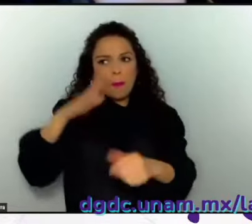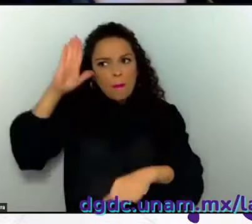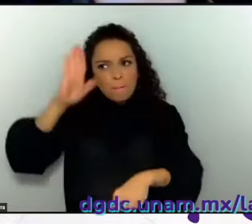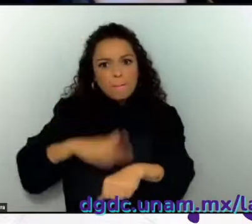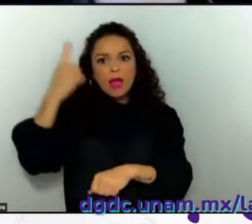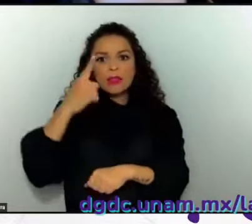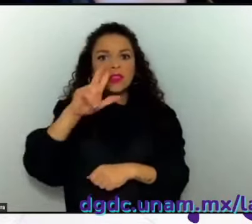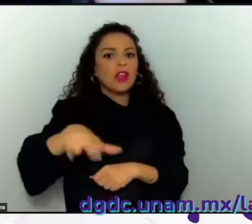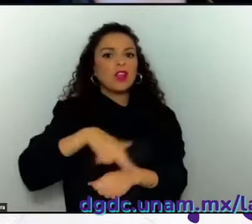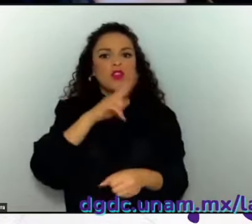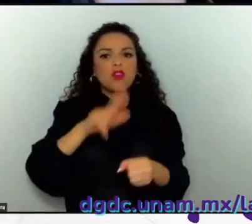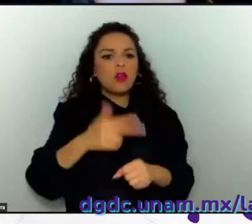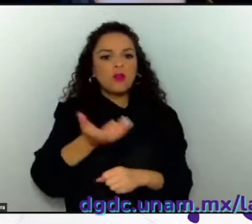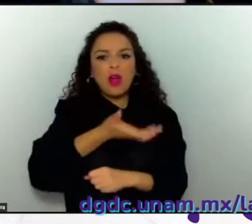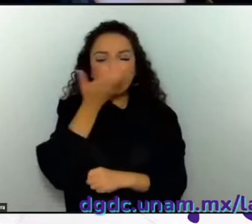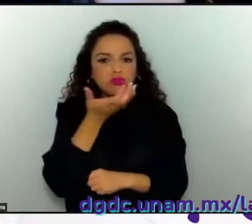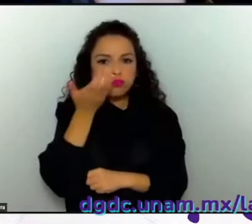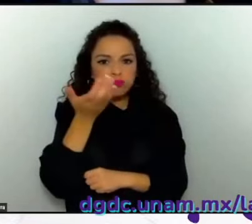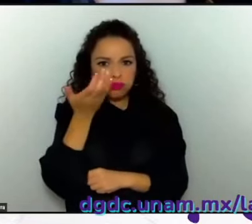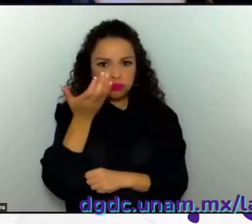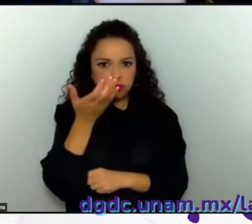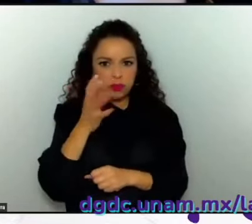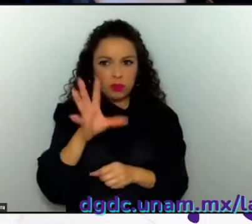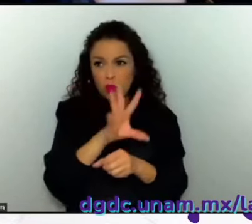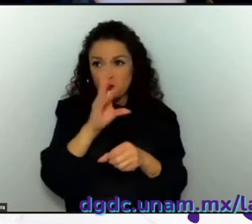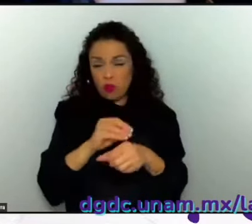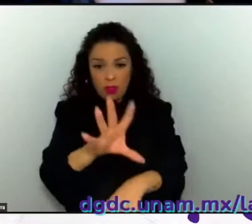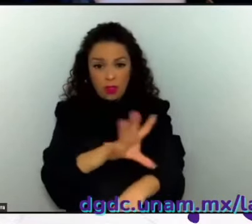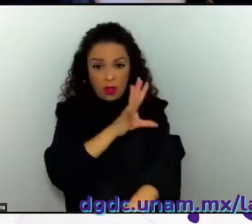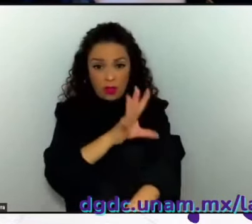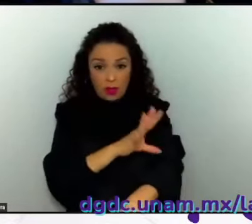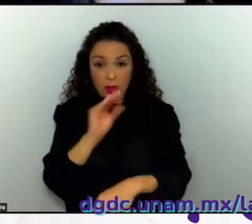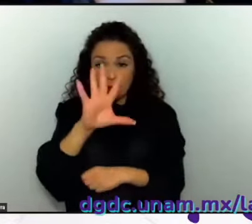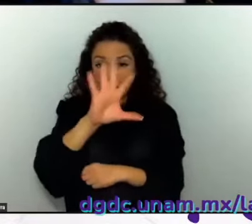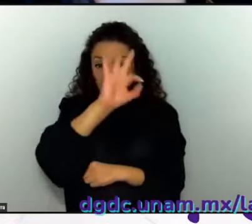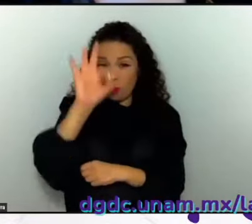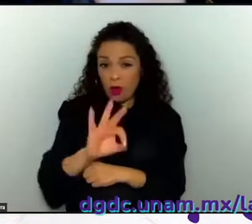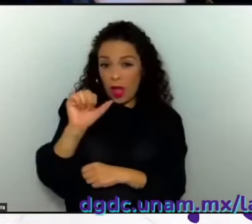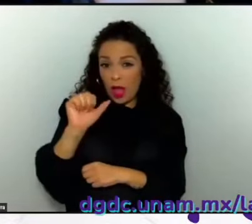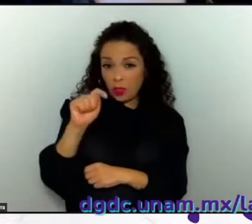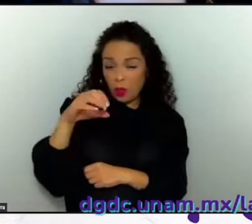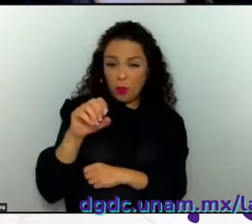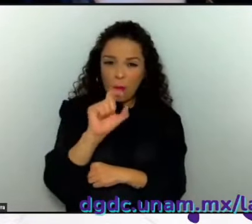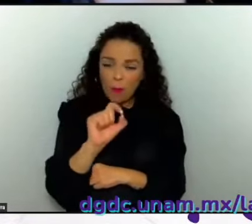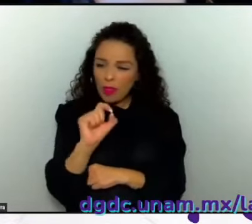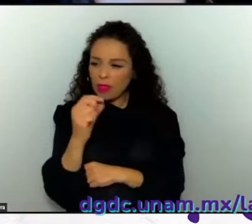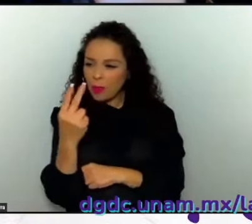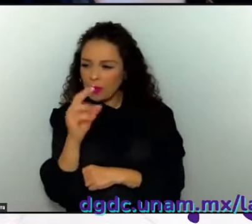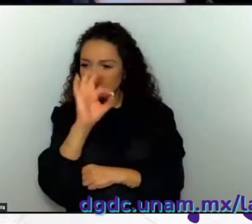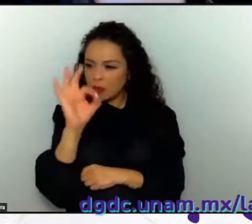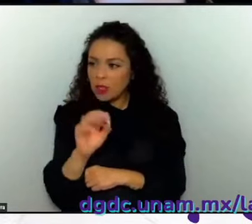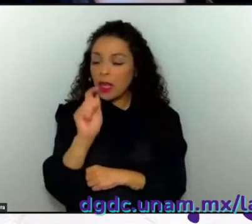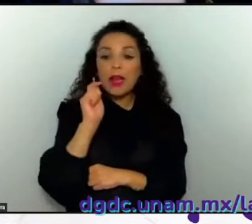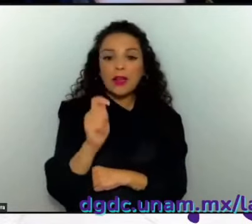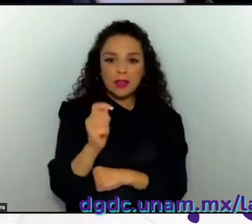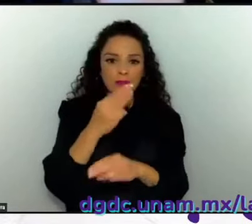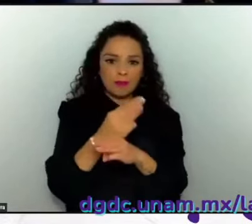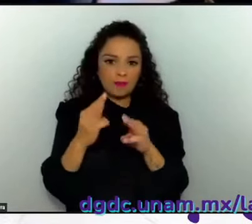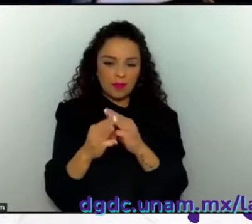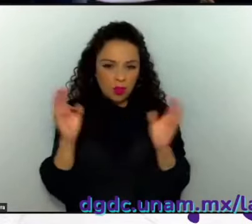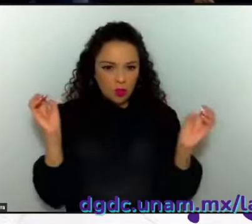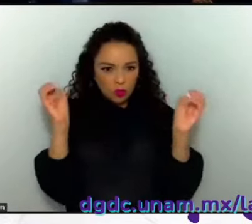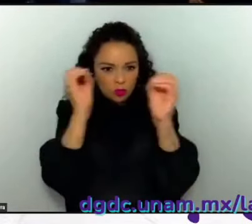que de toda la energía que hay en el universo, como el 5% son átomos, y como un 20, 25% es materia oscura, y no sabemos